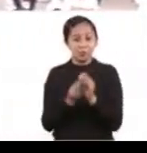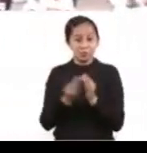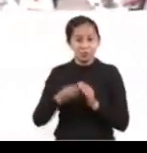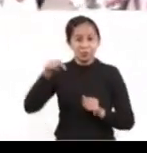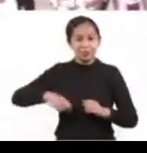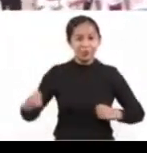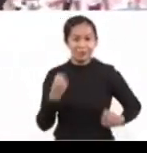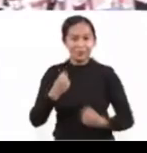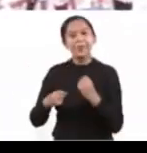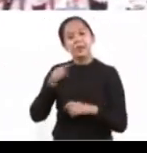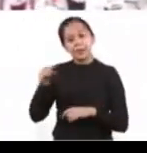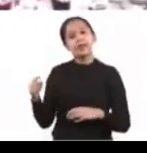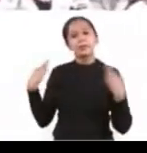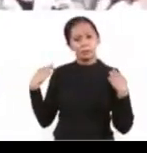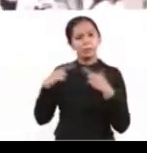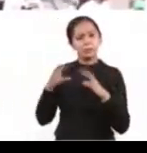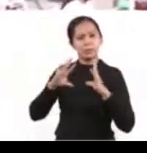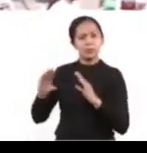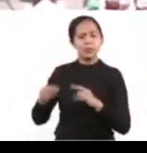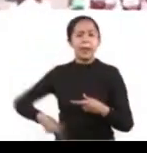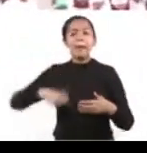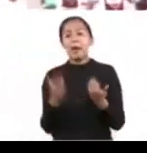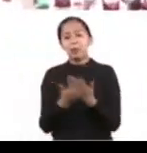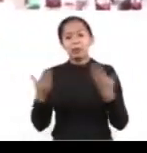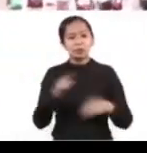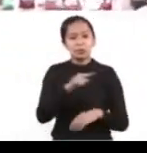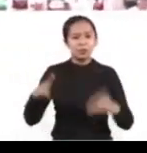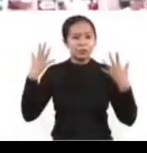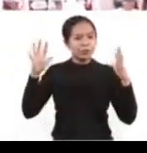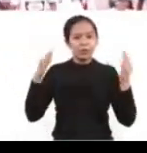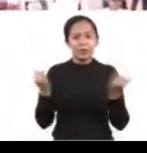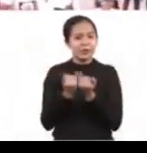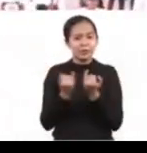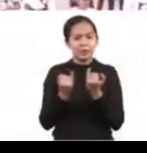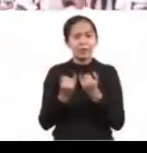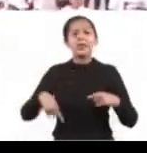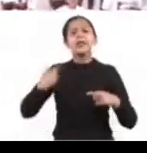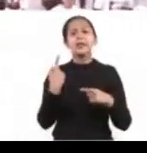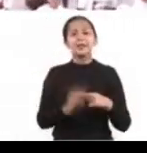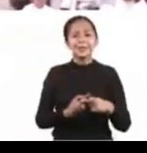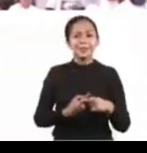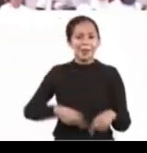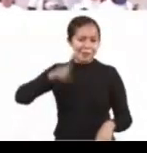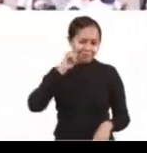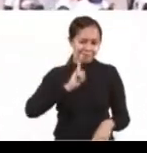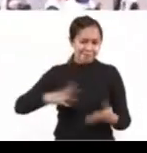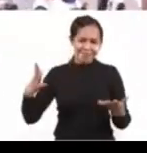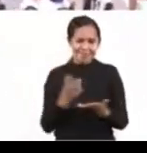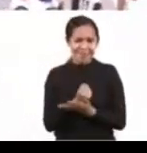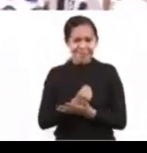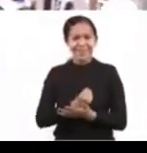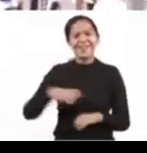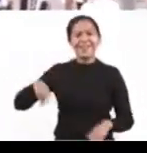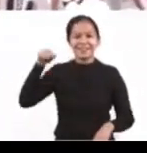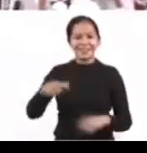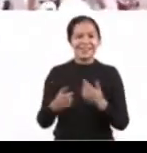unos momentos. Así es, recibamos con el aplauso de ustedes ya en fin a esta GPD, a nuestra gran campeona mundial